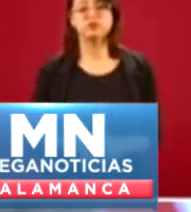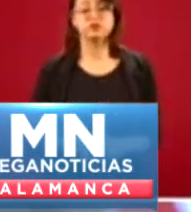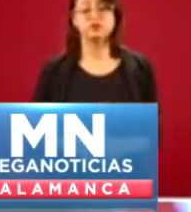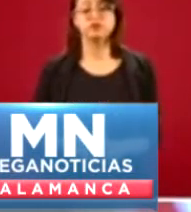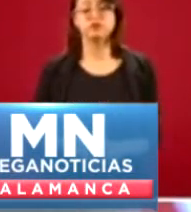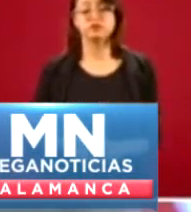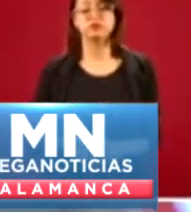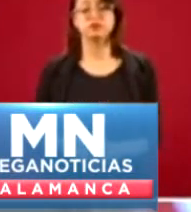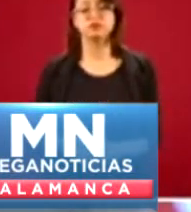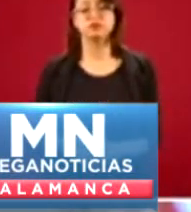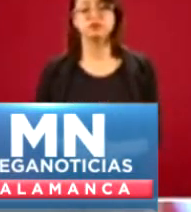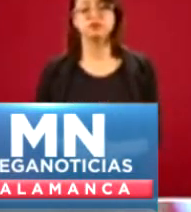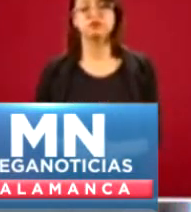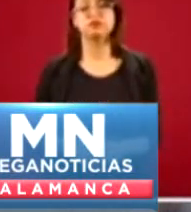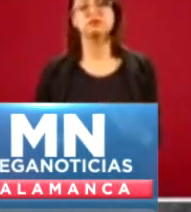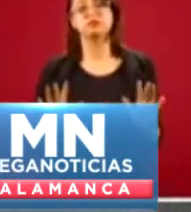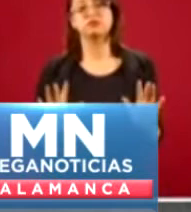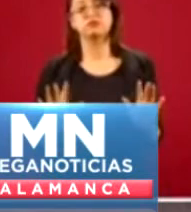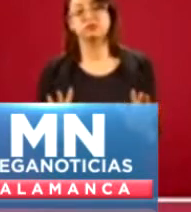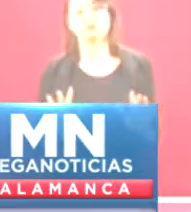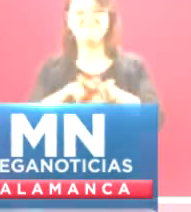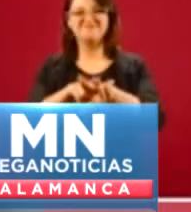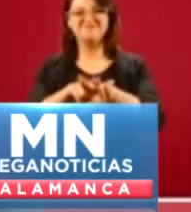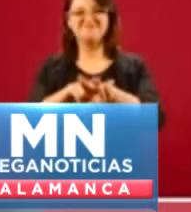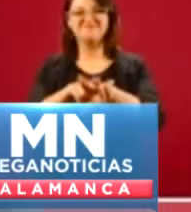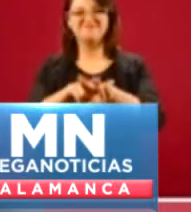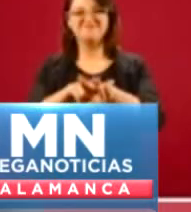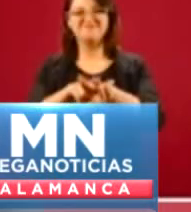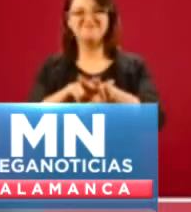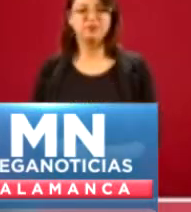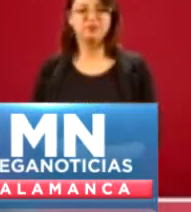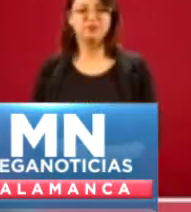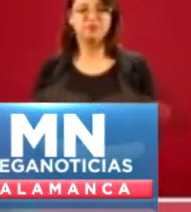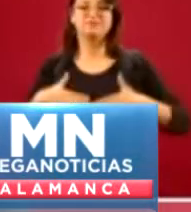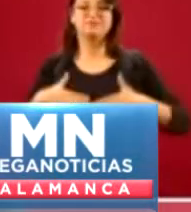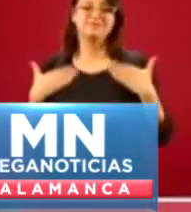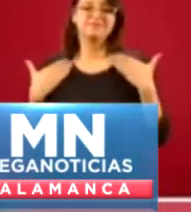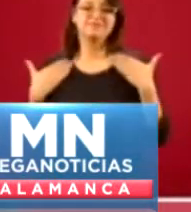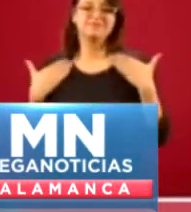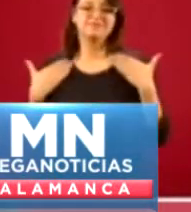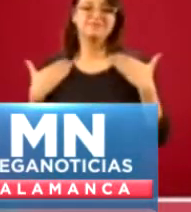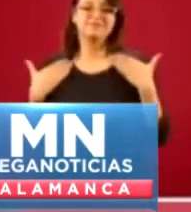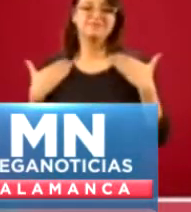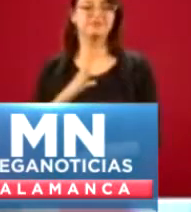delictuosa o presunta, porque por